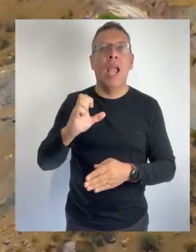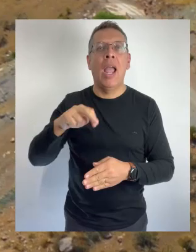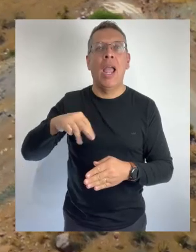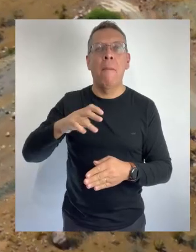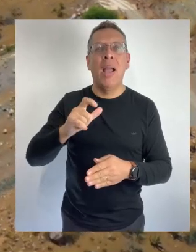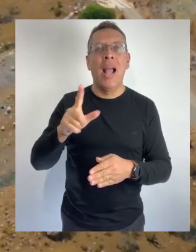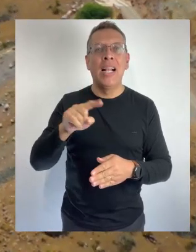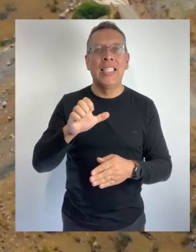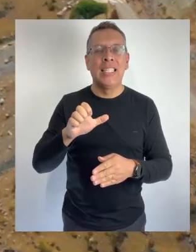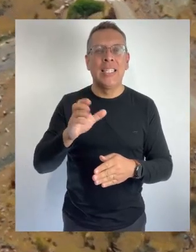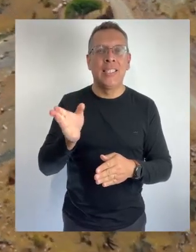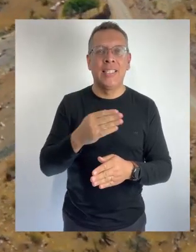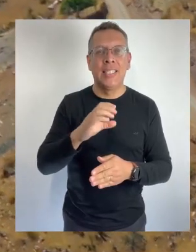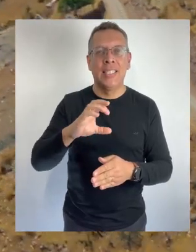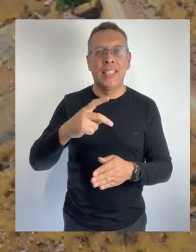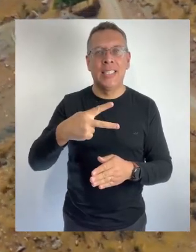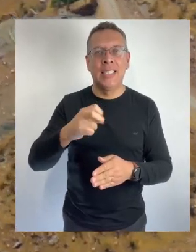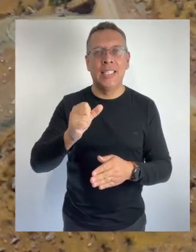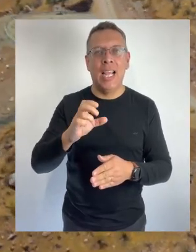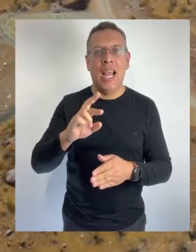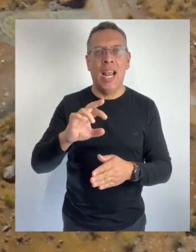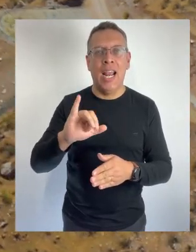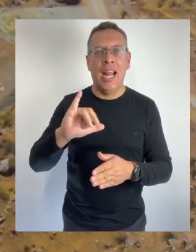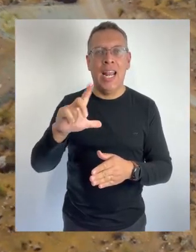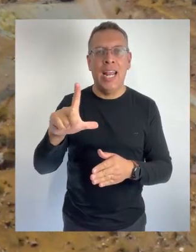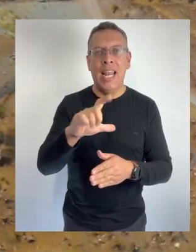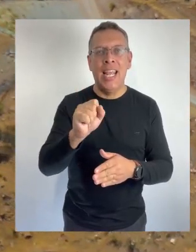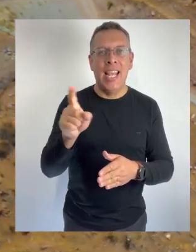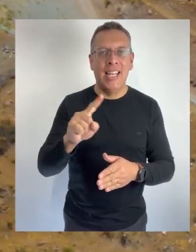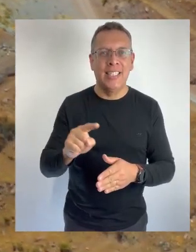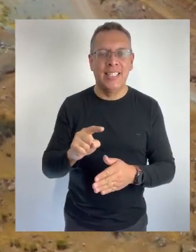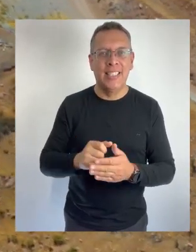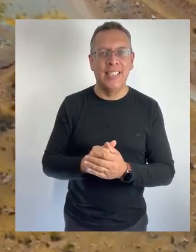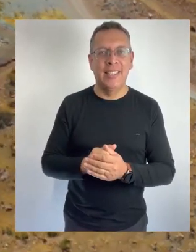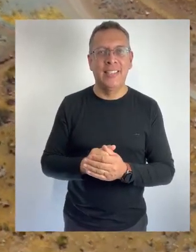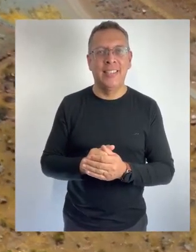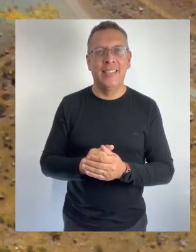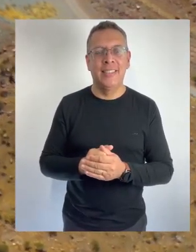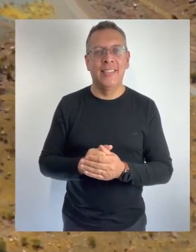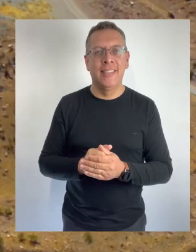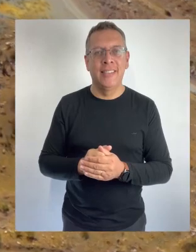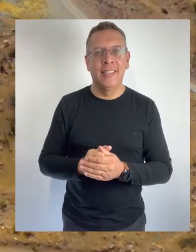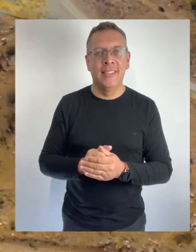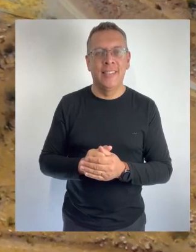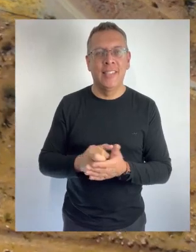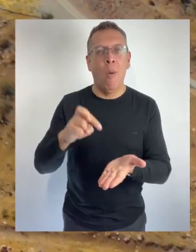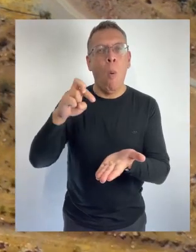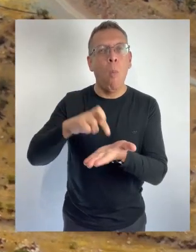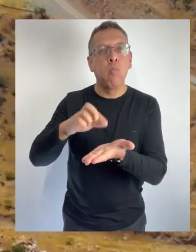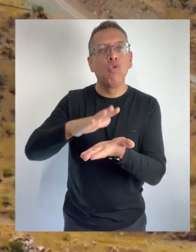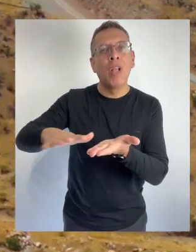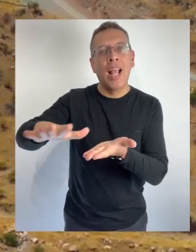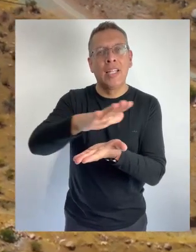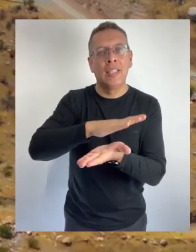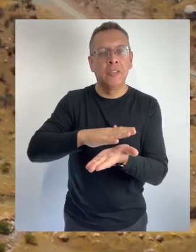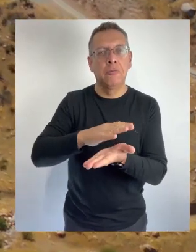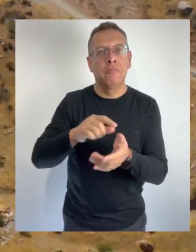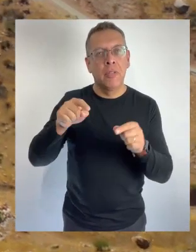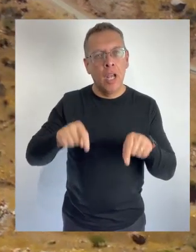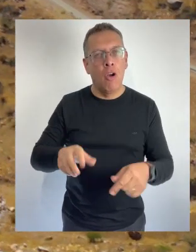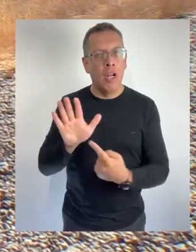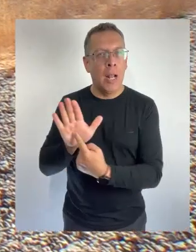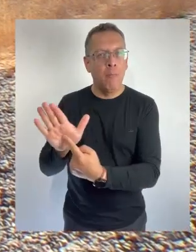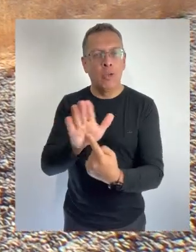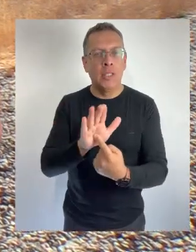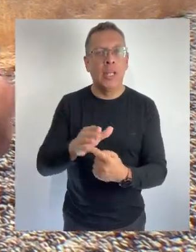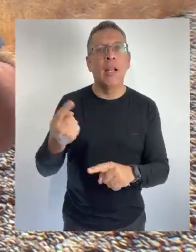Además, este sector es histórico. Así que vamos a mostrarles y conversar de la historia, vamos a hablar